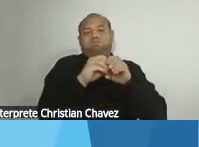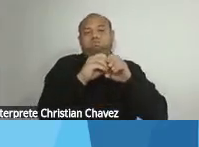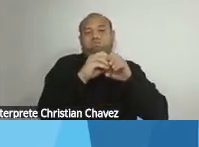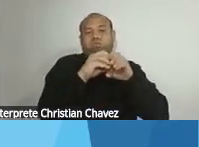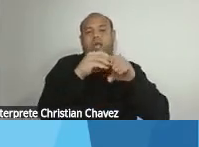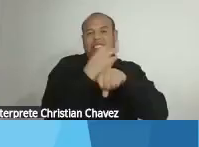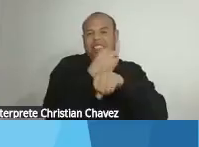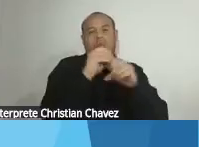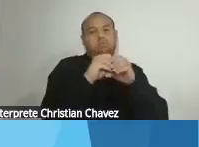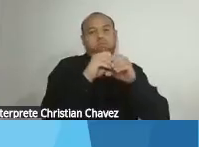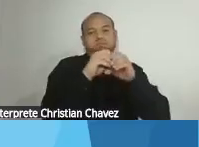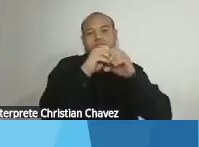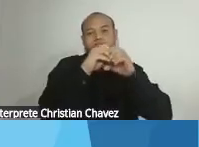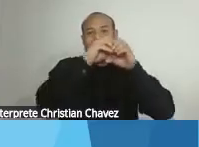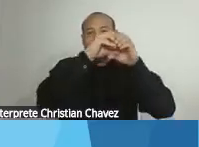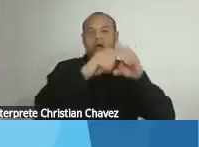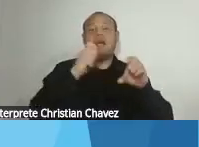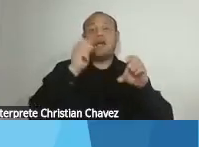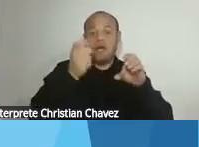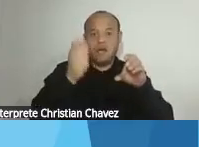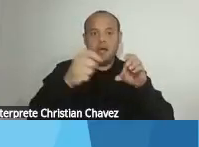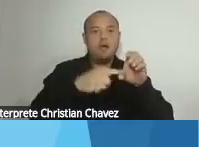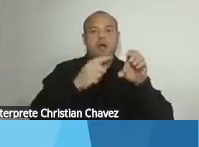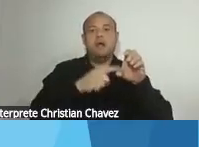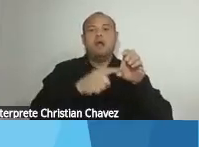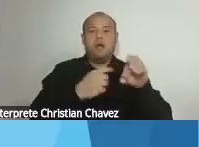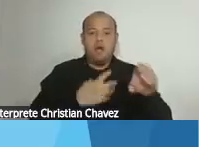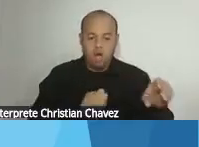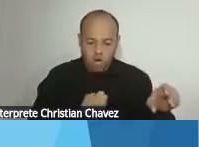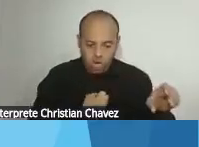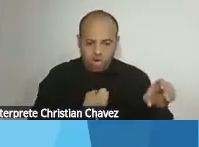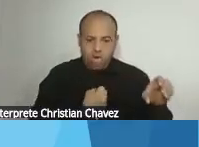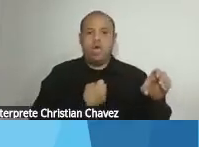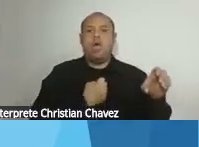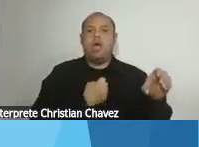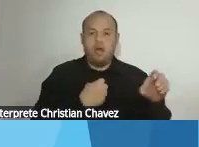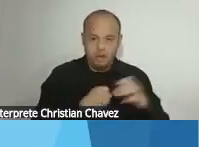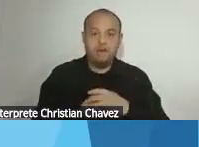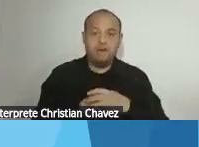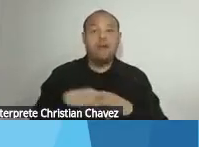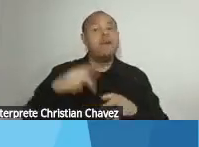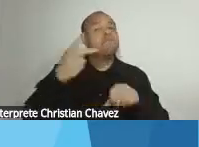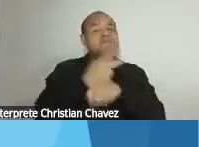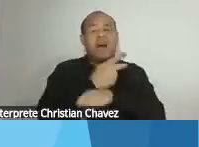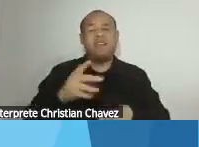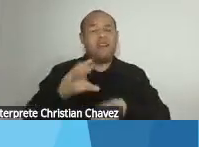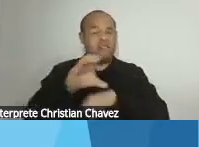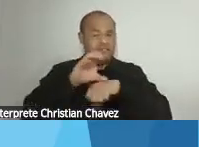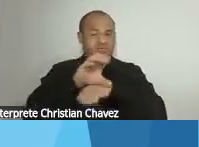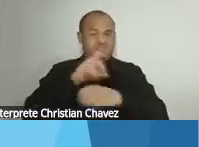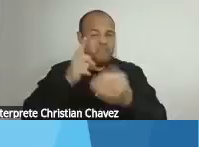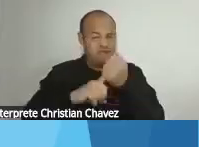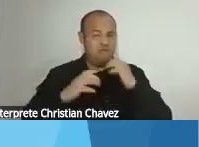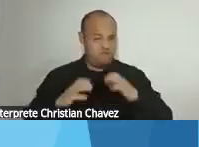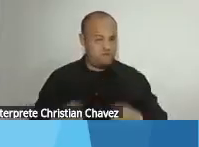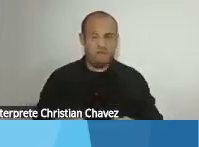hay hiperglucemia, ¿sale? Entonces, pues las células del cuerpo pues no están obteniendo